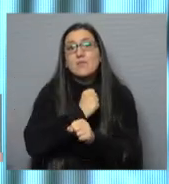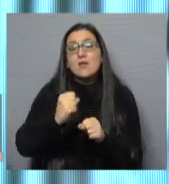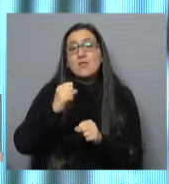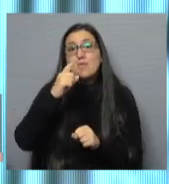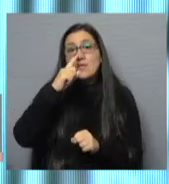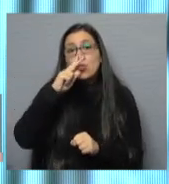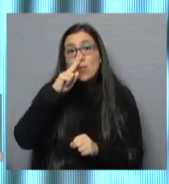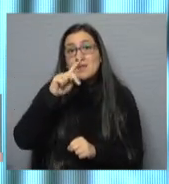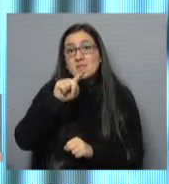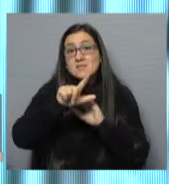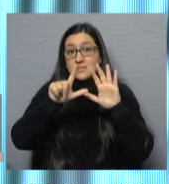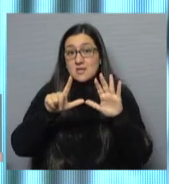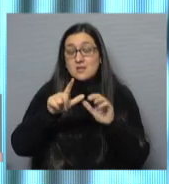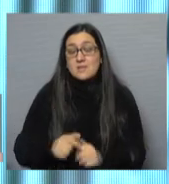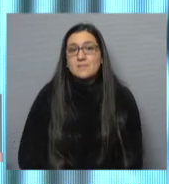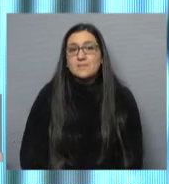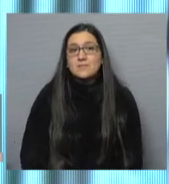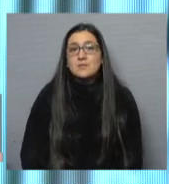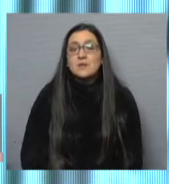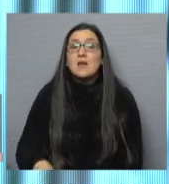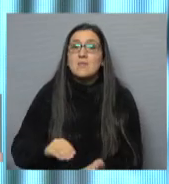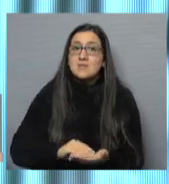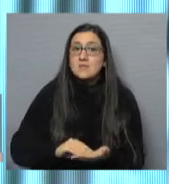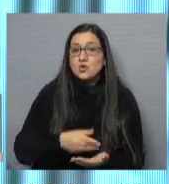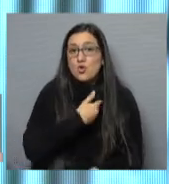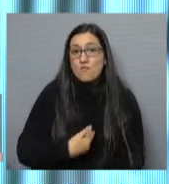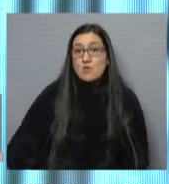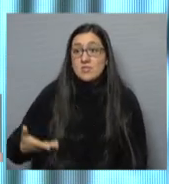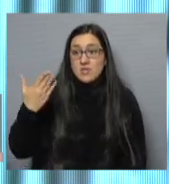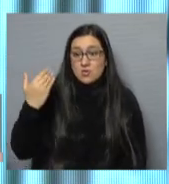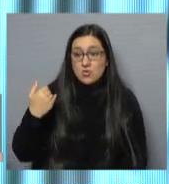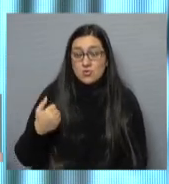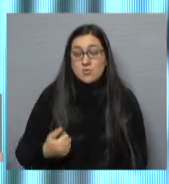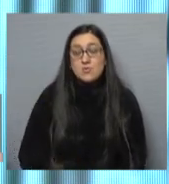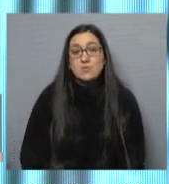17, que en la administración anterior se recorrió el